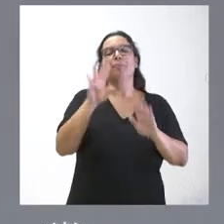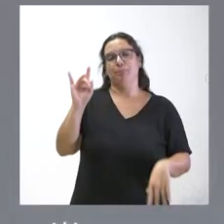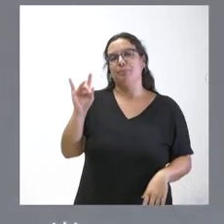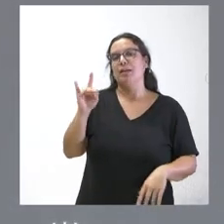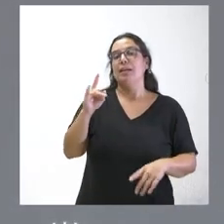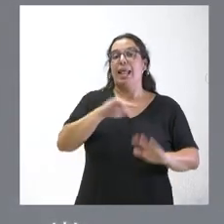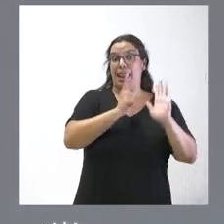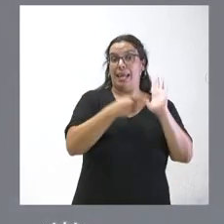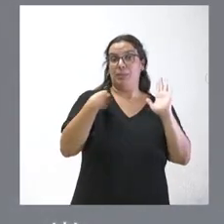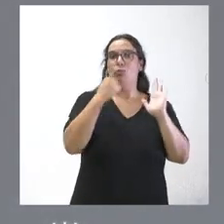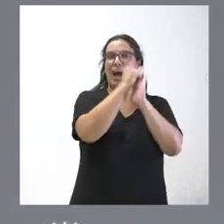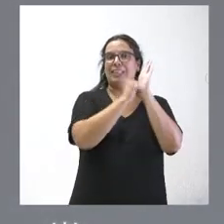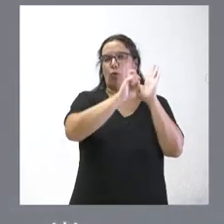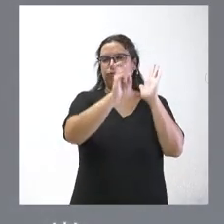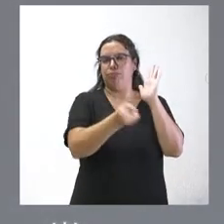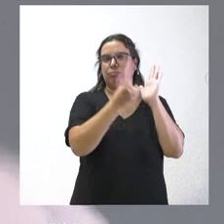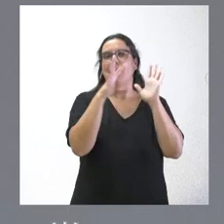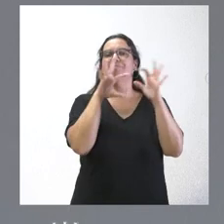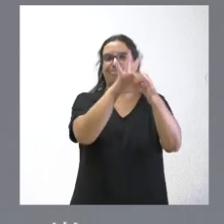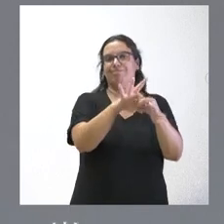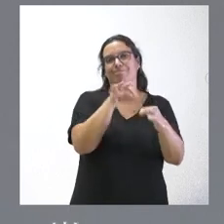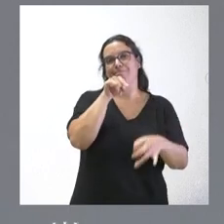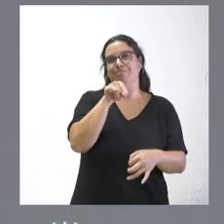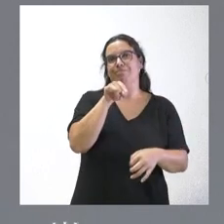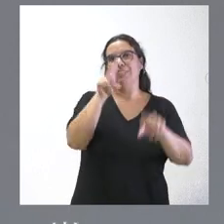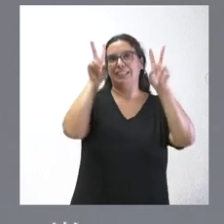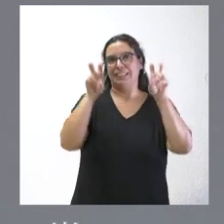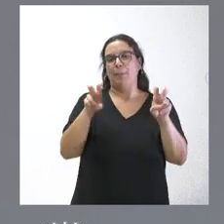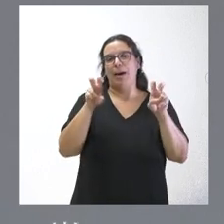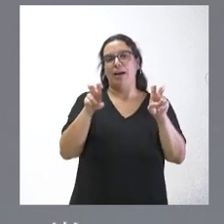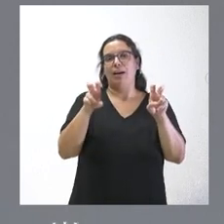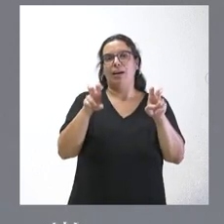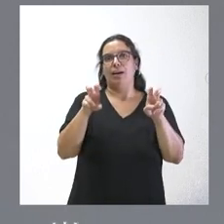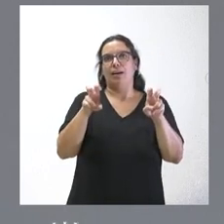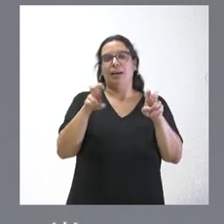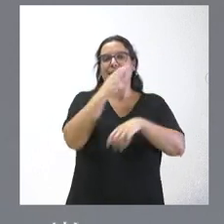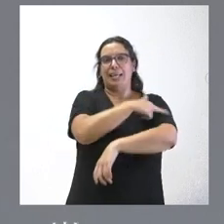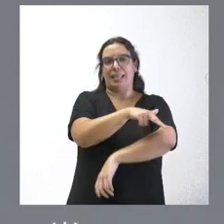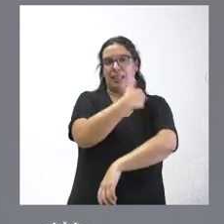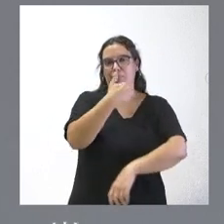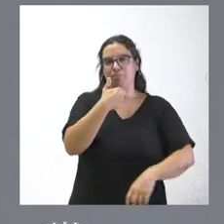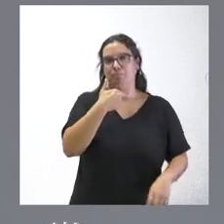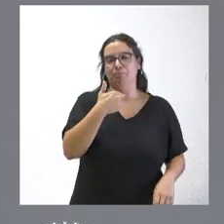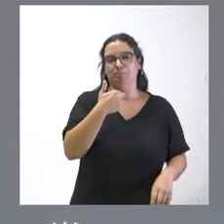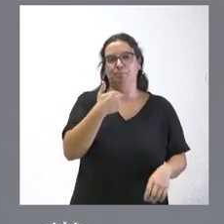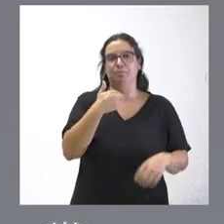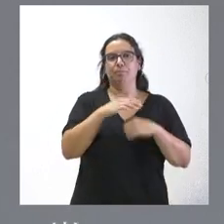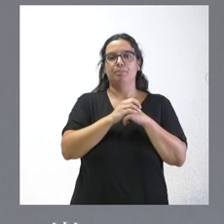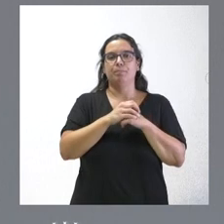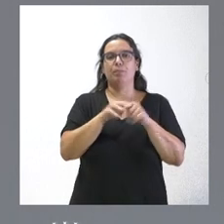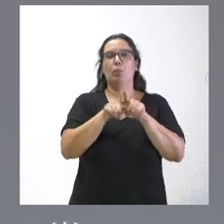en la ley que tienen que ver con el tema de sanidad con la